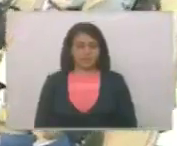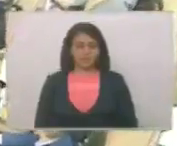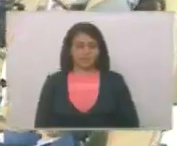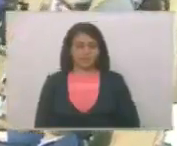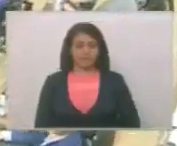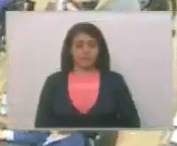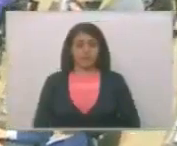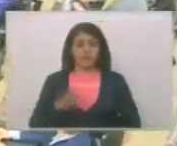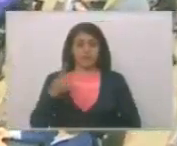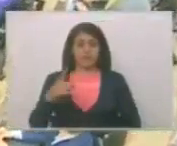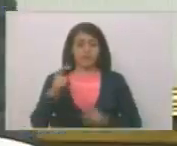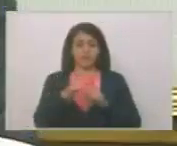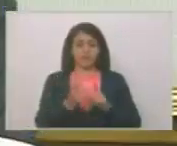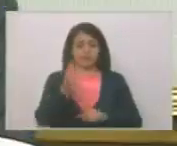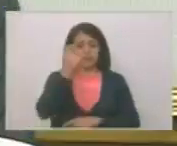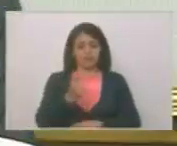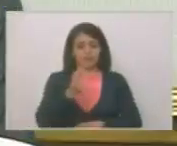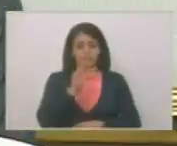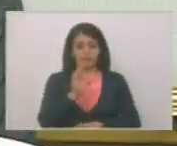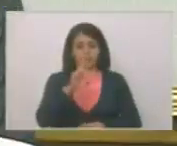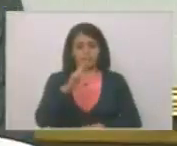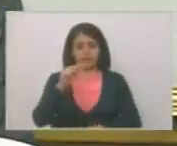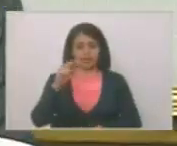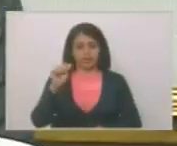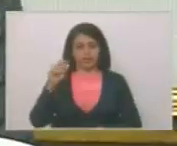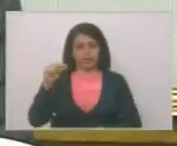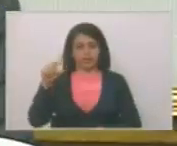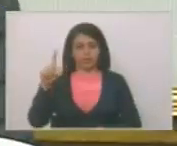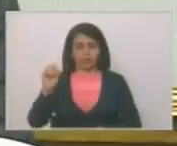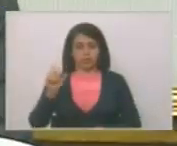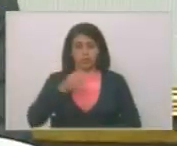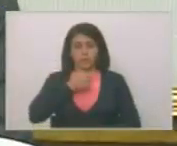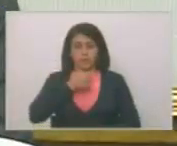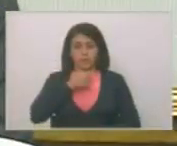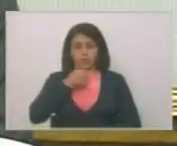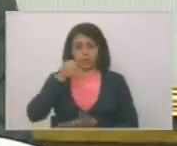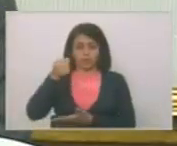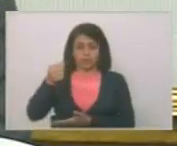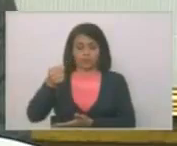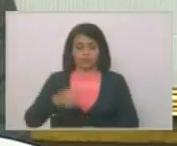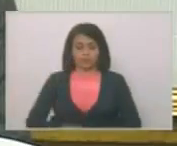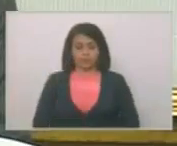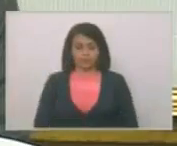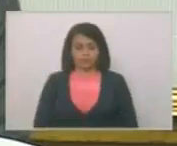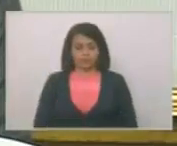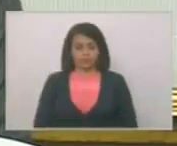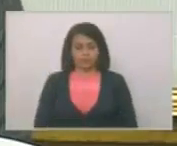Dejo en el derecho de palabra al diputado Fernando Acosta. Micrófono para el diputado, por favor.